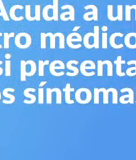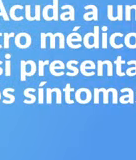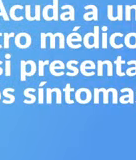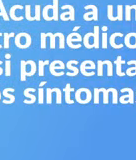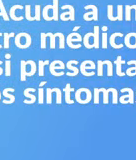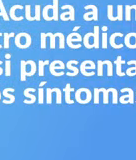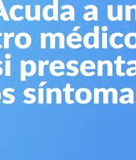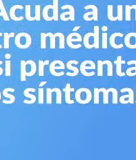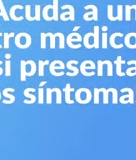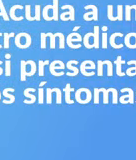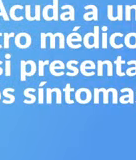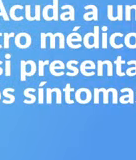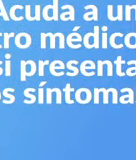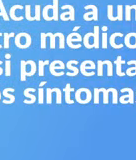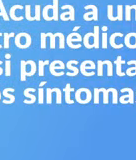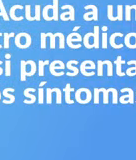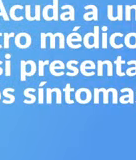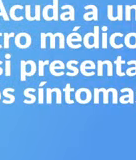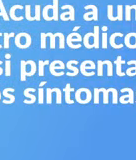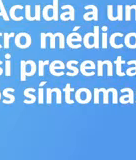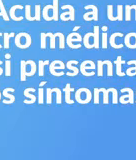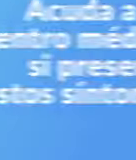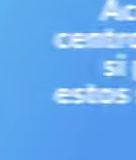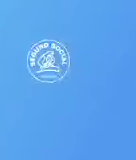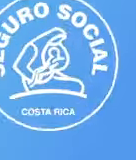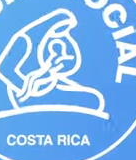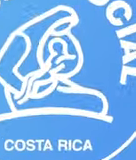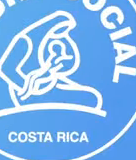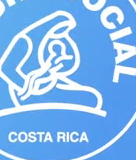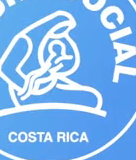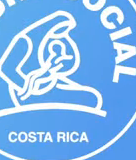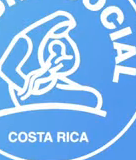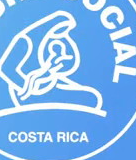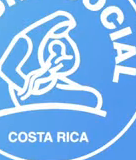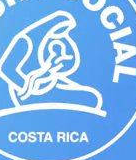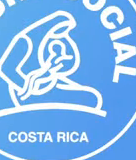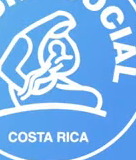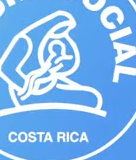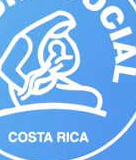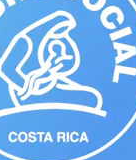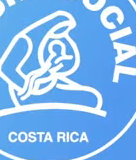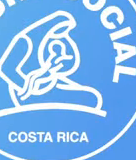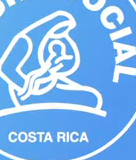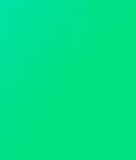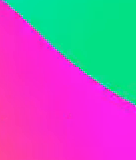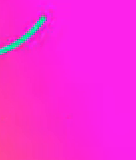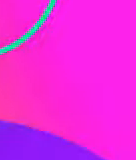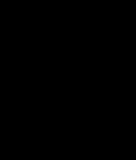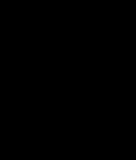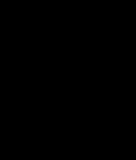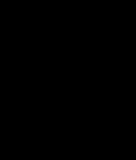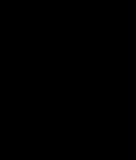Acuda a un centro médico si presenta estos síntomas. Caja Costarricense de Seguro Social.